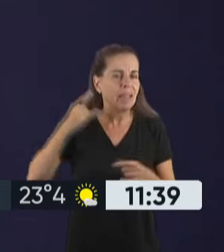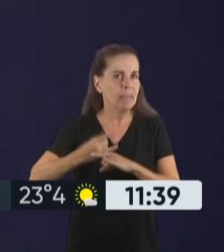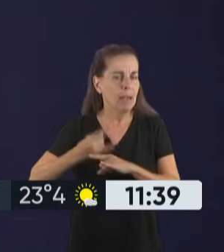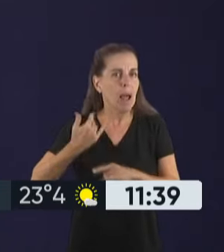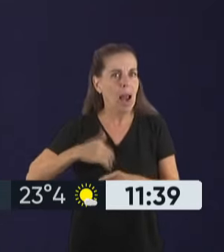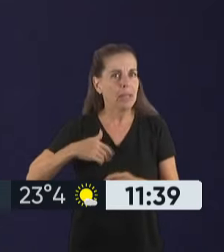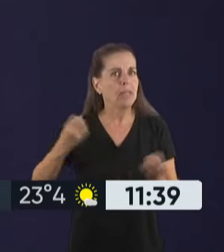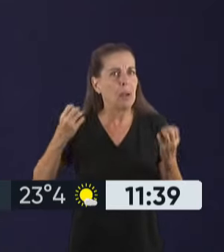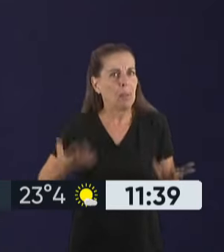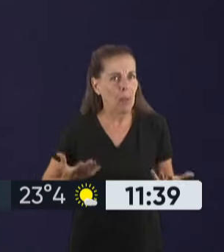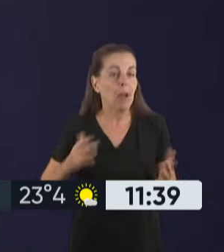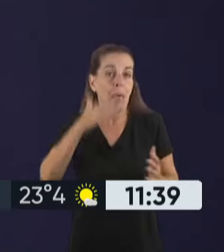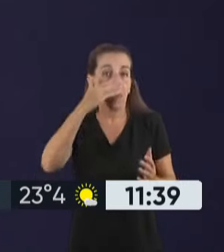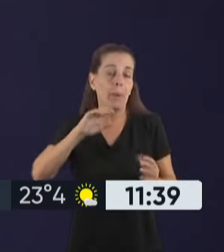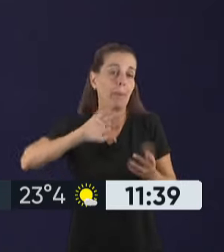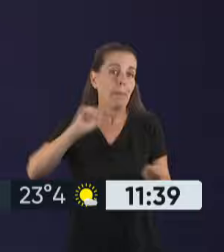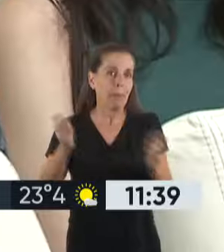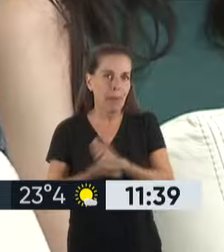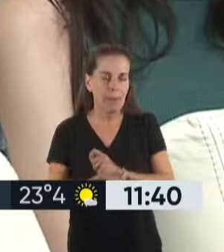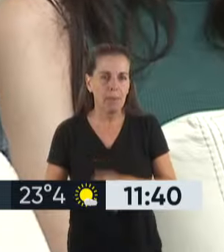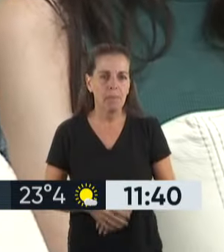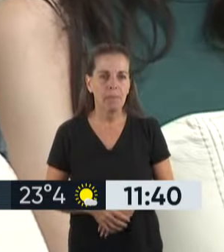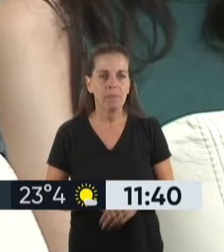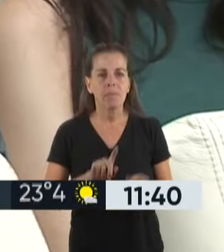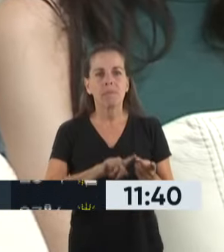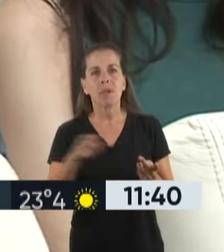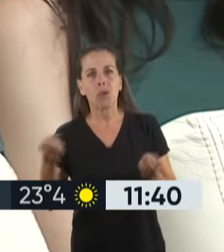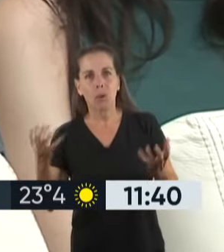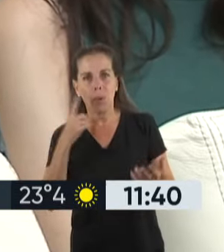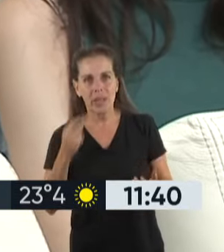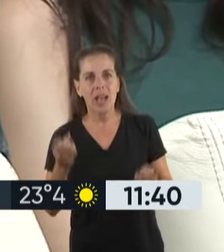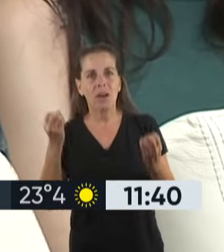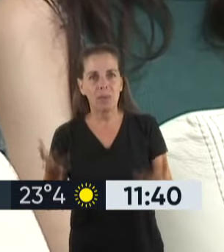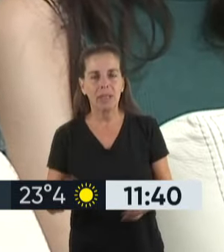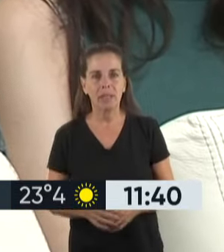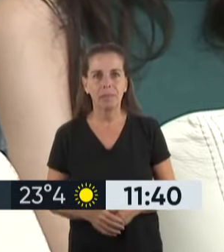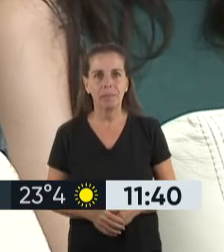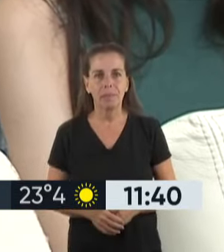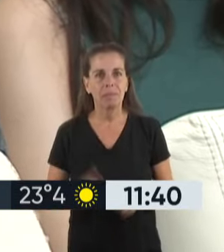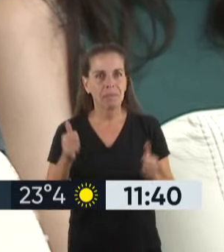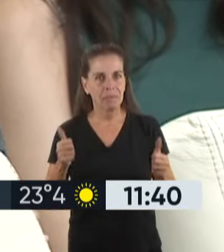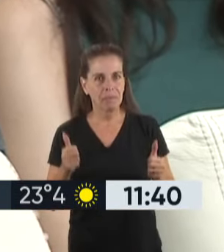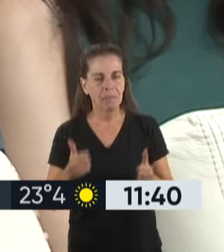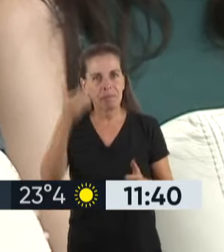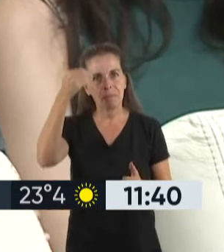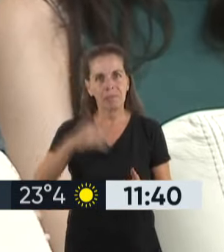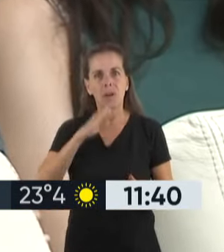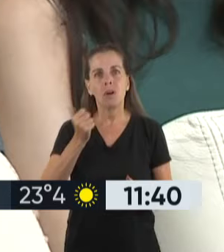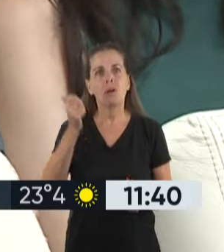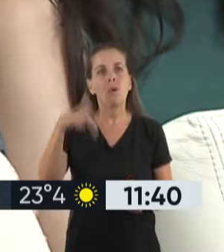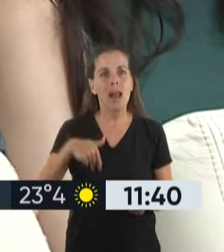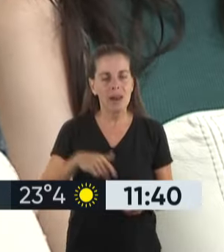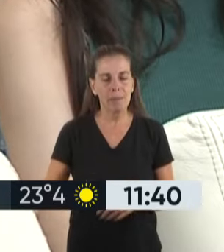no por desgracia Hola Manuel Buen día Cómo te va todo bien Mi nombre es joaqun Fernández